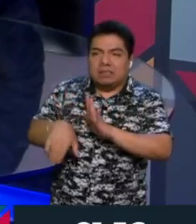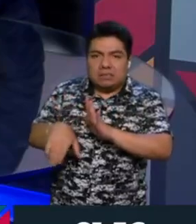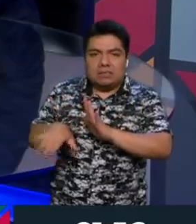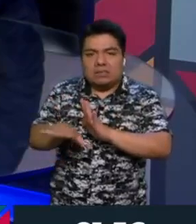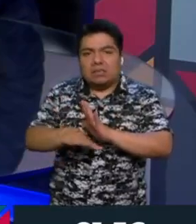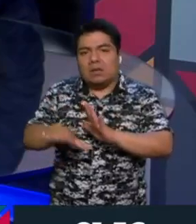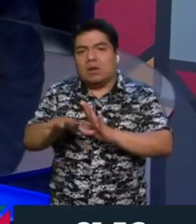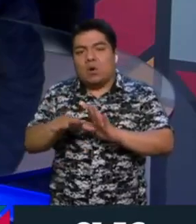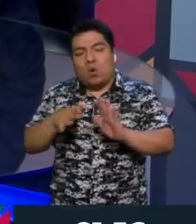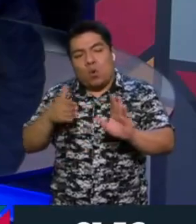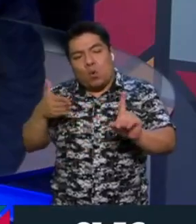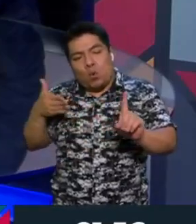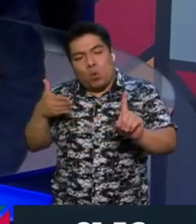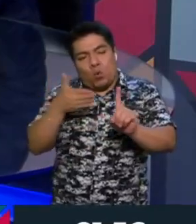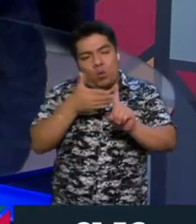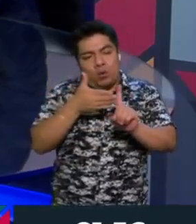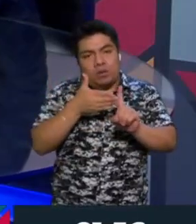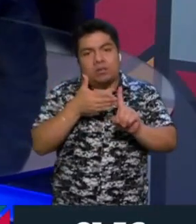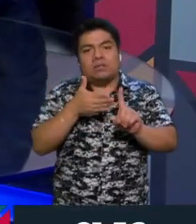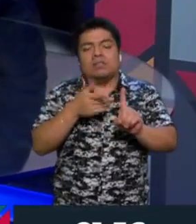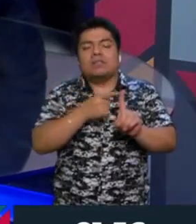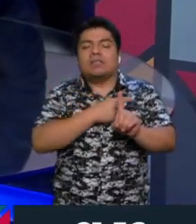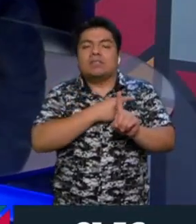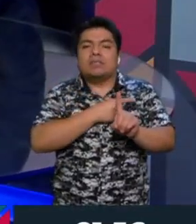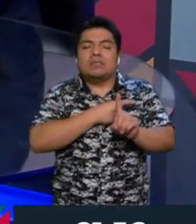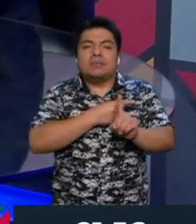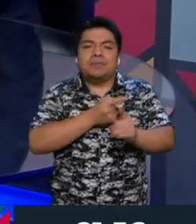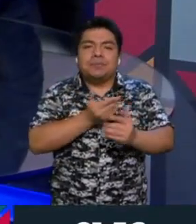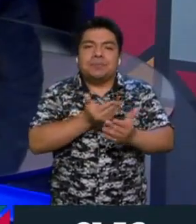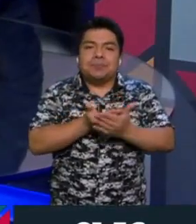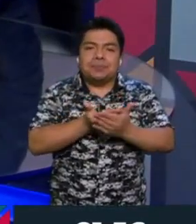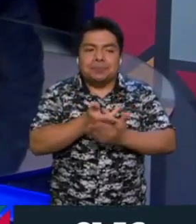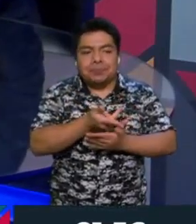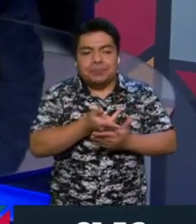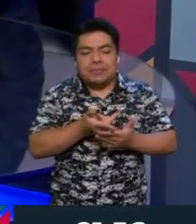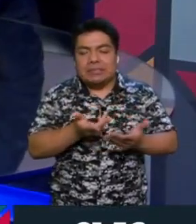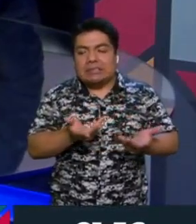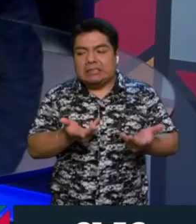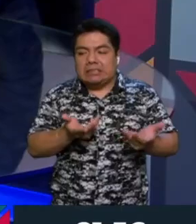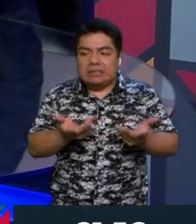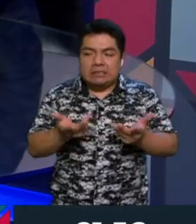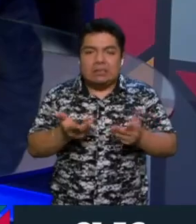sino corresponden pues a un designio,